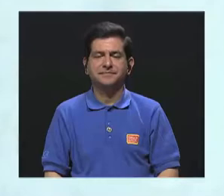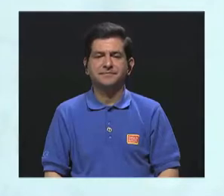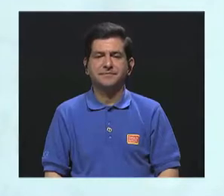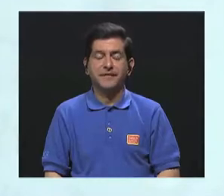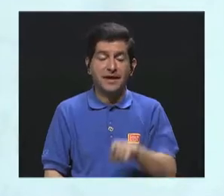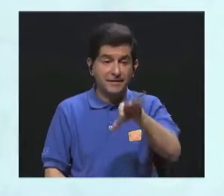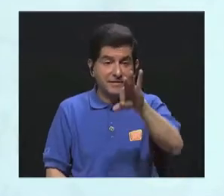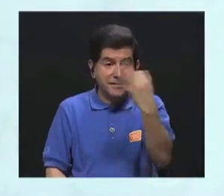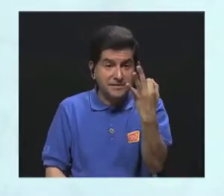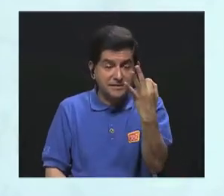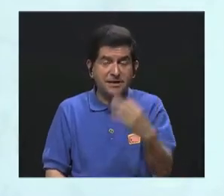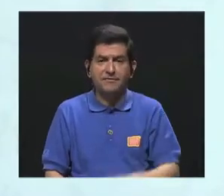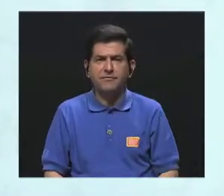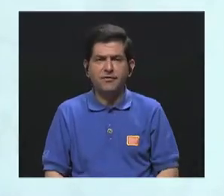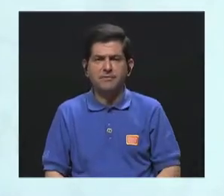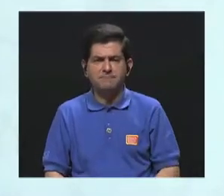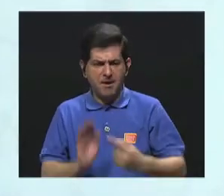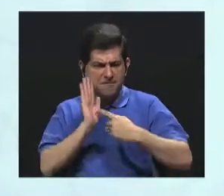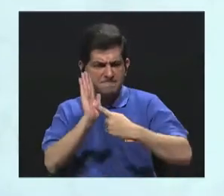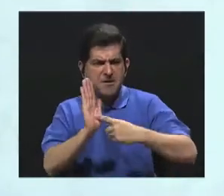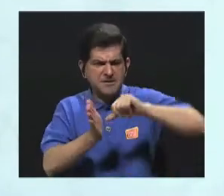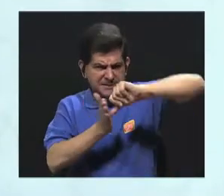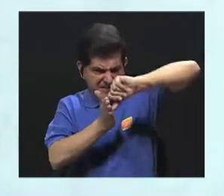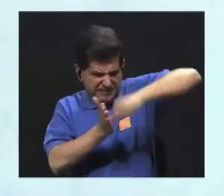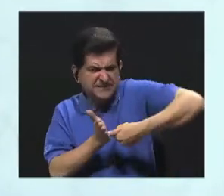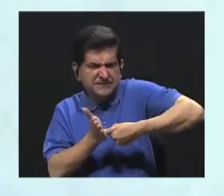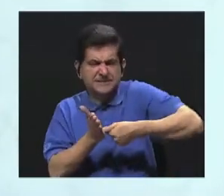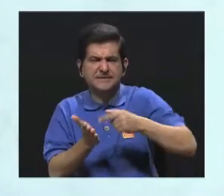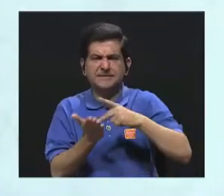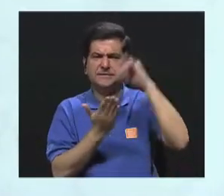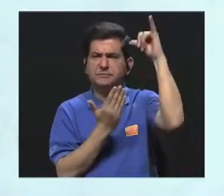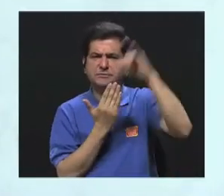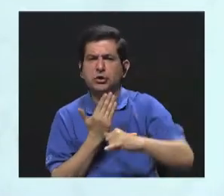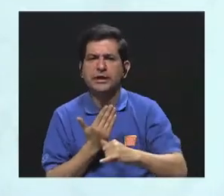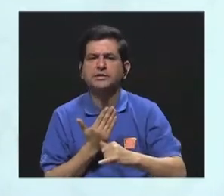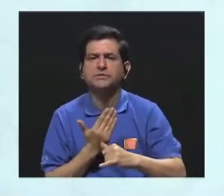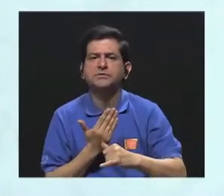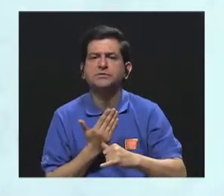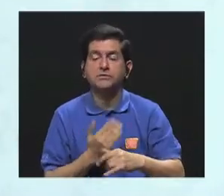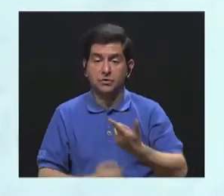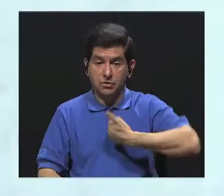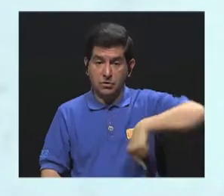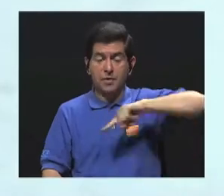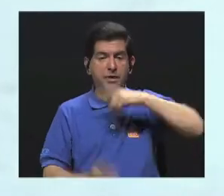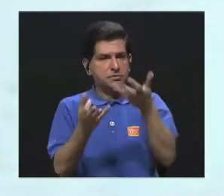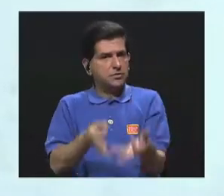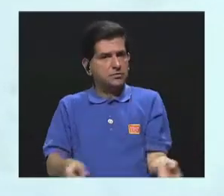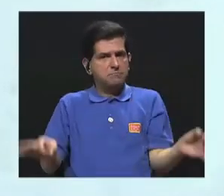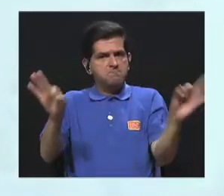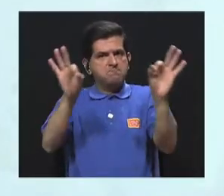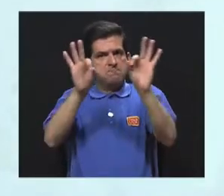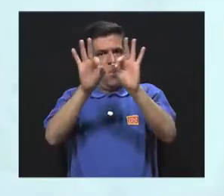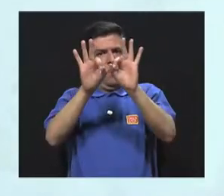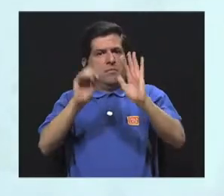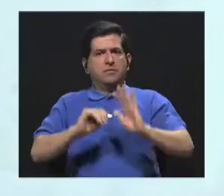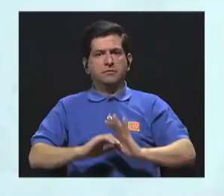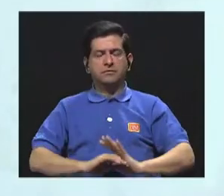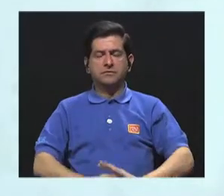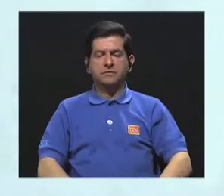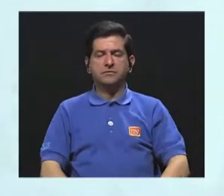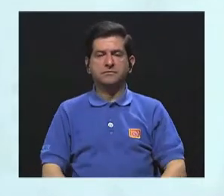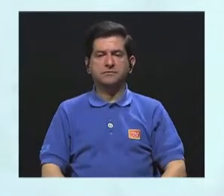como que les hace, como que subraya de alguna forma el proyecto y les da un... Y para nosotros era súper importante, la verdad.